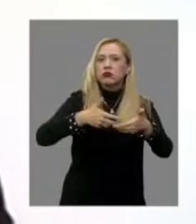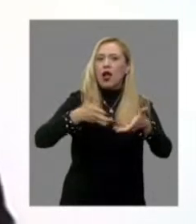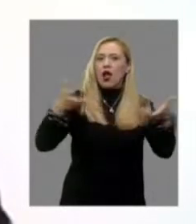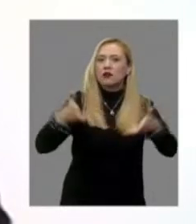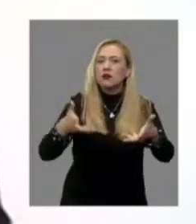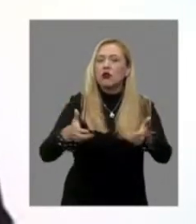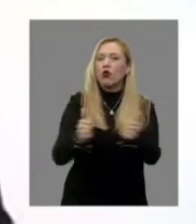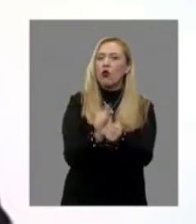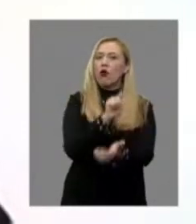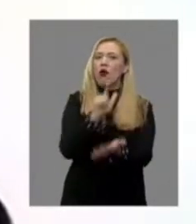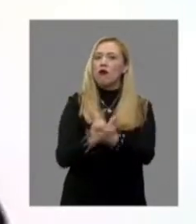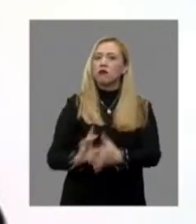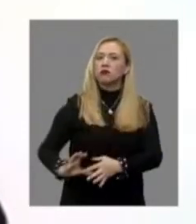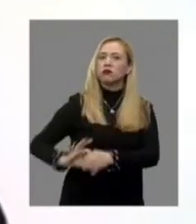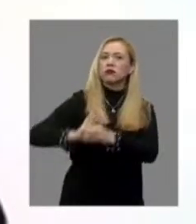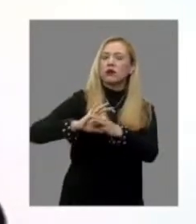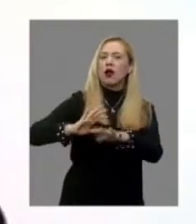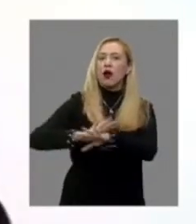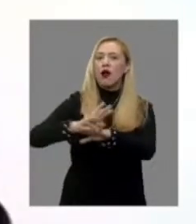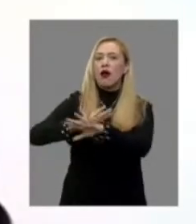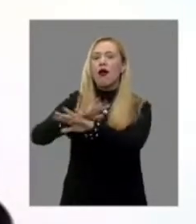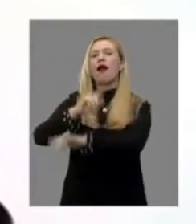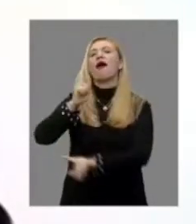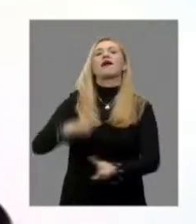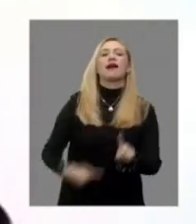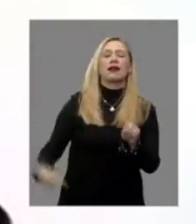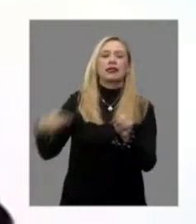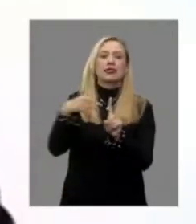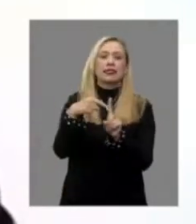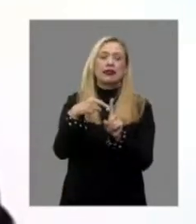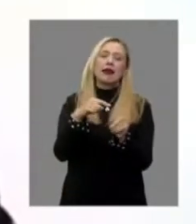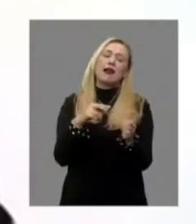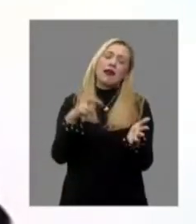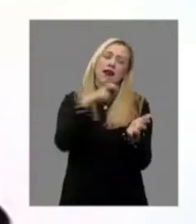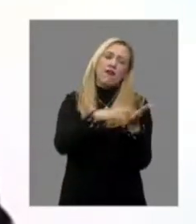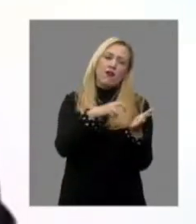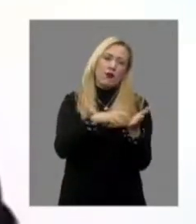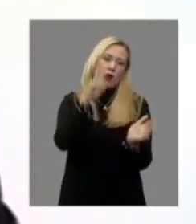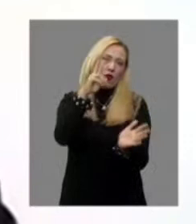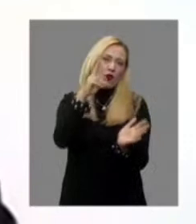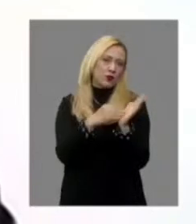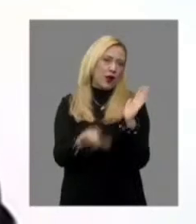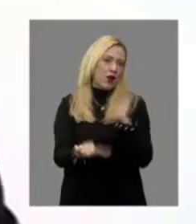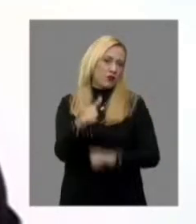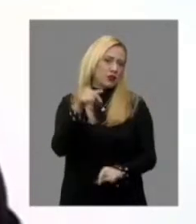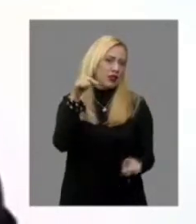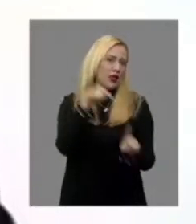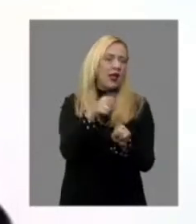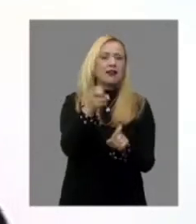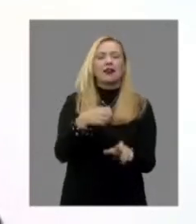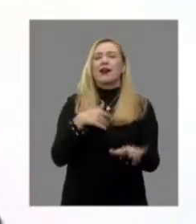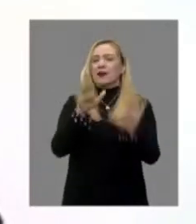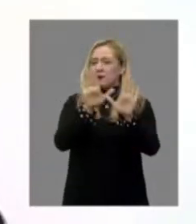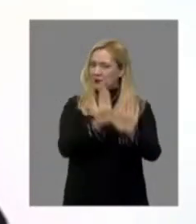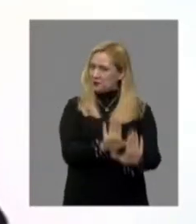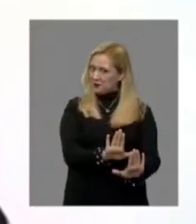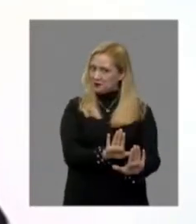cambios jurisprudenciales que han derivado de esta reforma de 2011. Ahí me detengo por lo